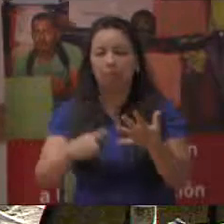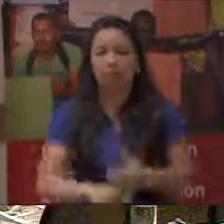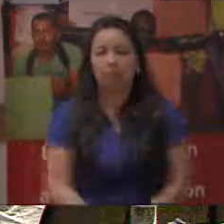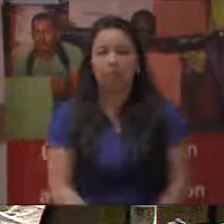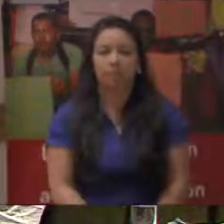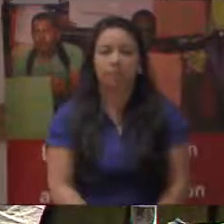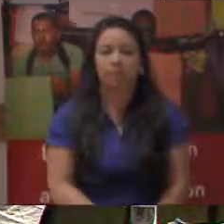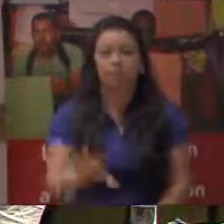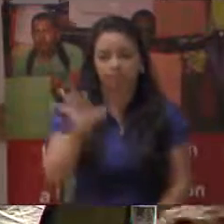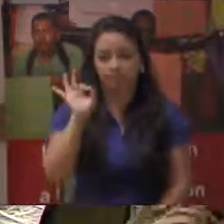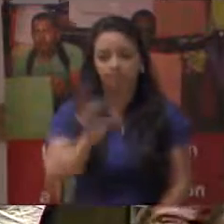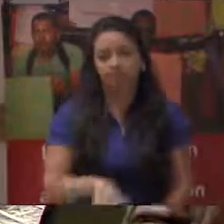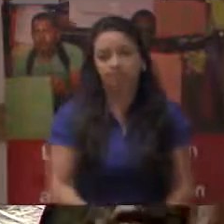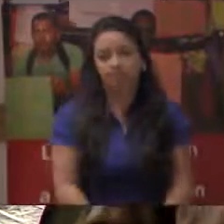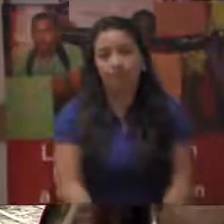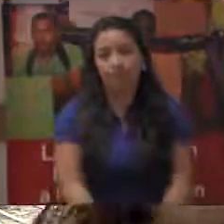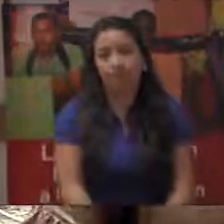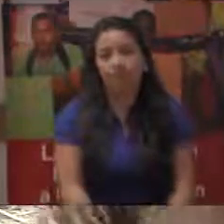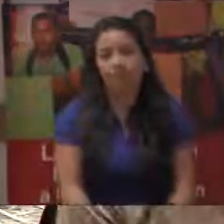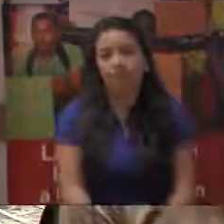Voten.